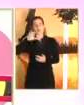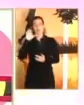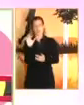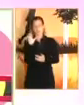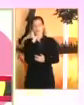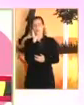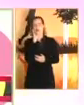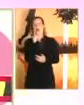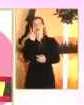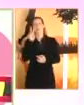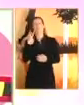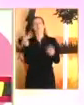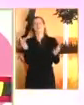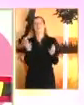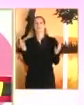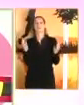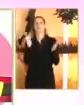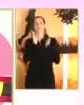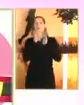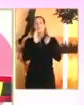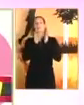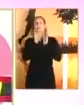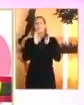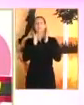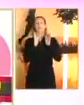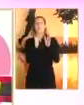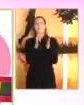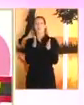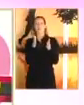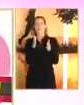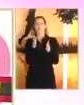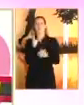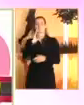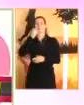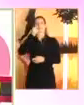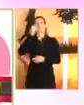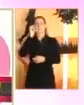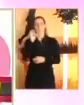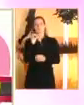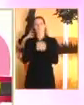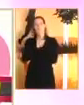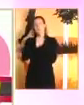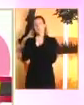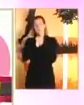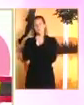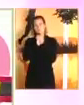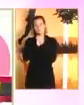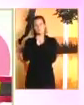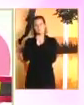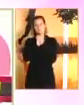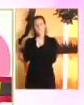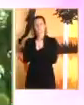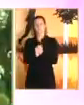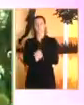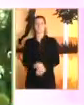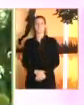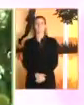una terapia que es impresionante. ¿Con qué? Con castañas. Vamos a verlo.